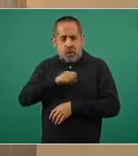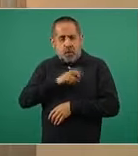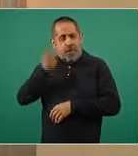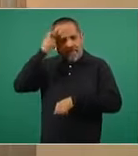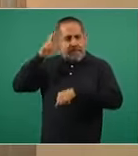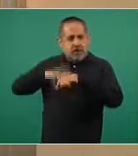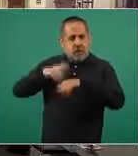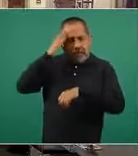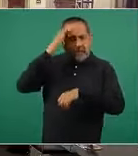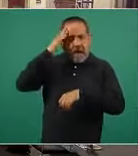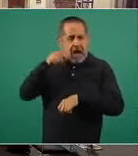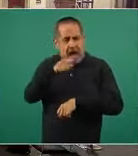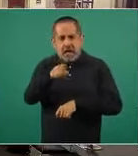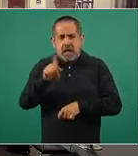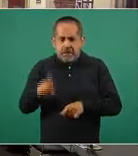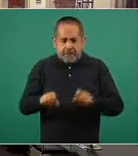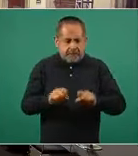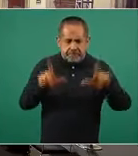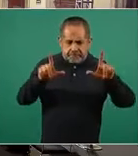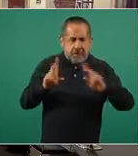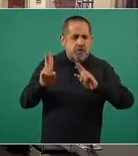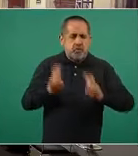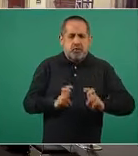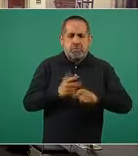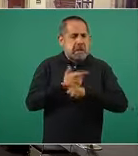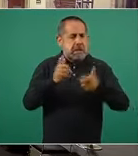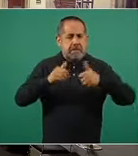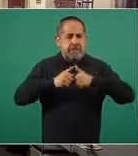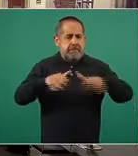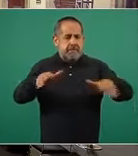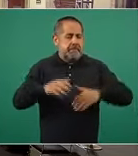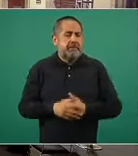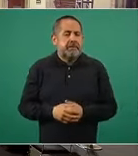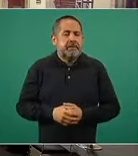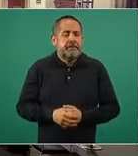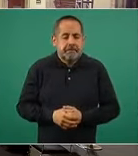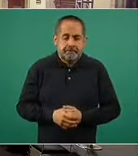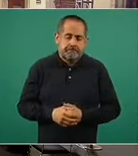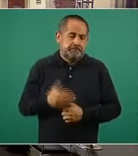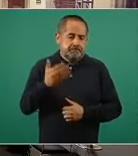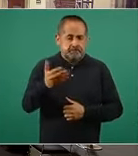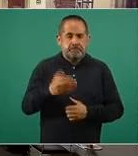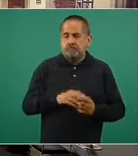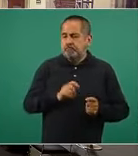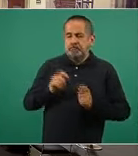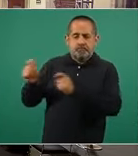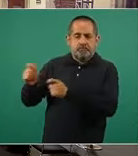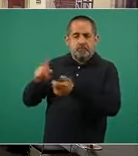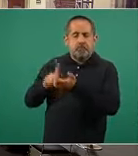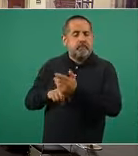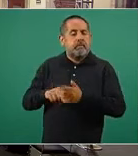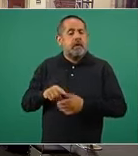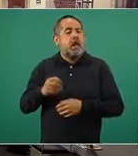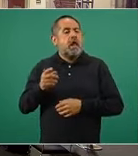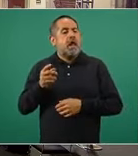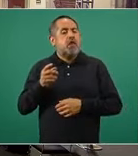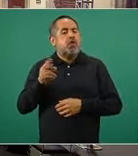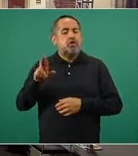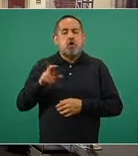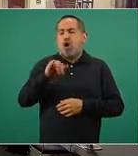General de Epidemiología. Creo que es la última del bloque. En este caso le cedería la palabra al doctor José Luis